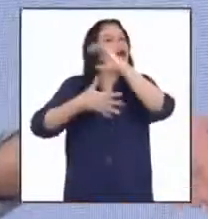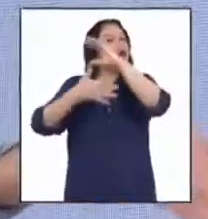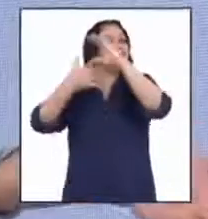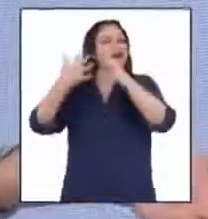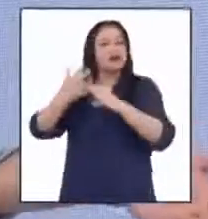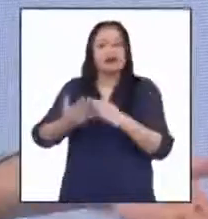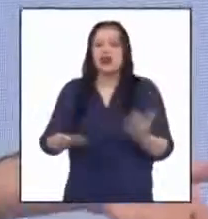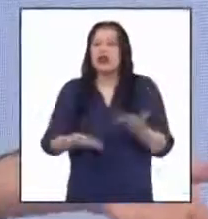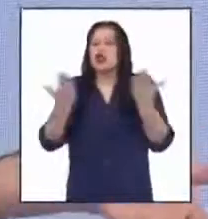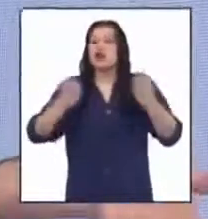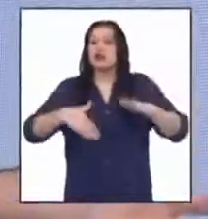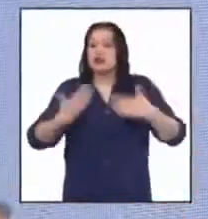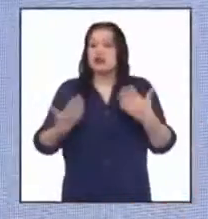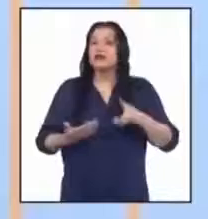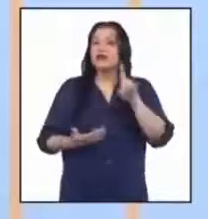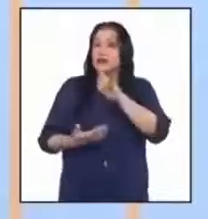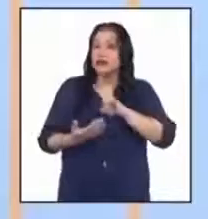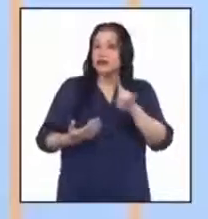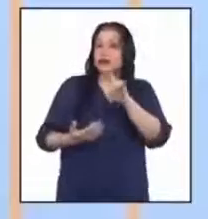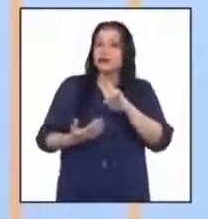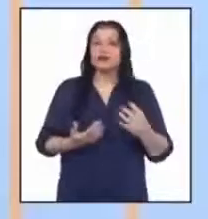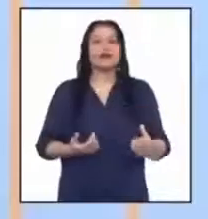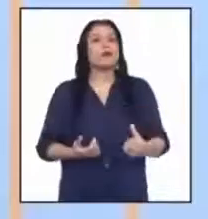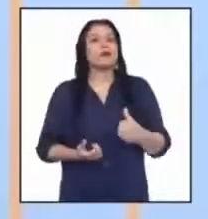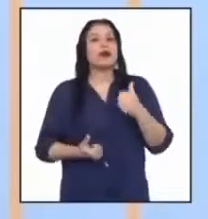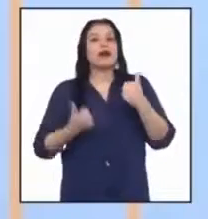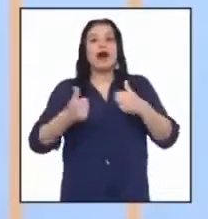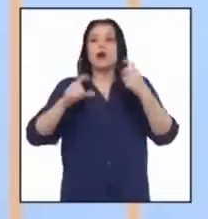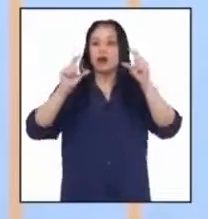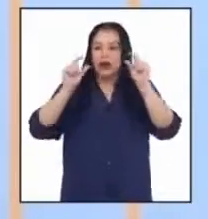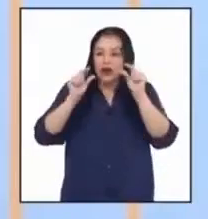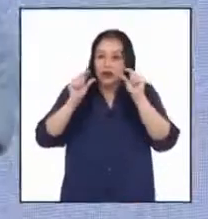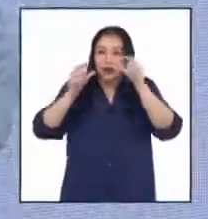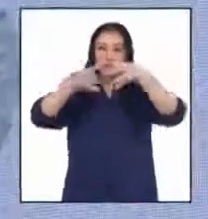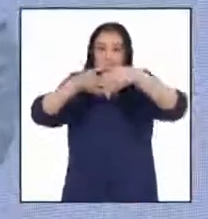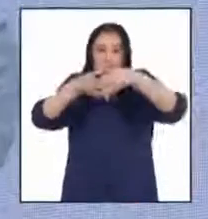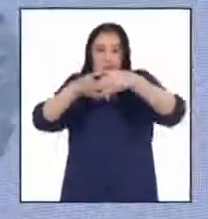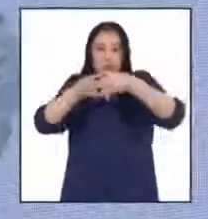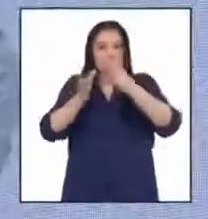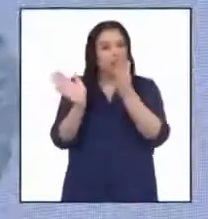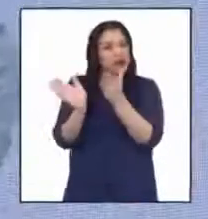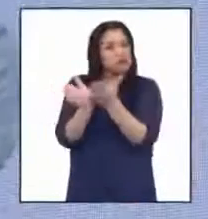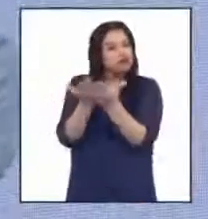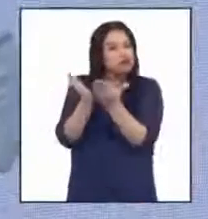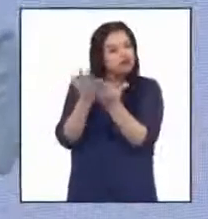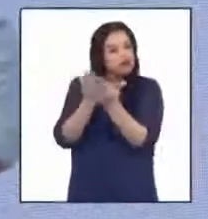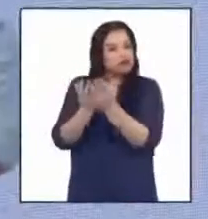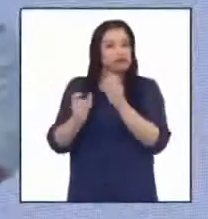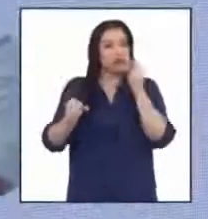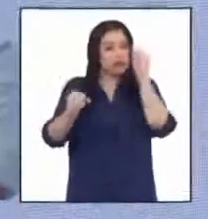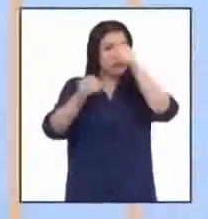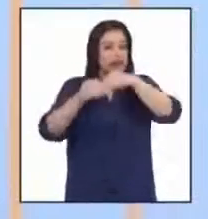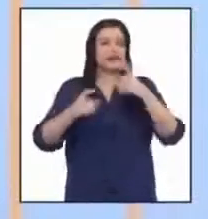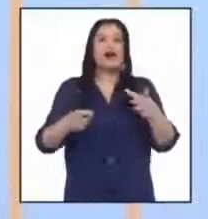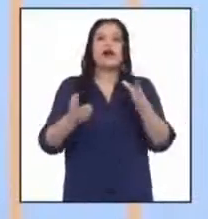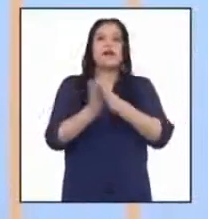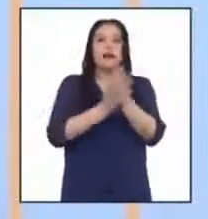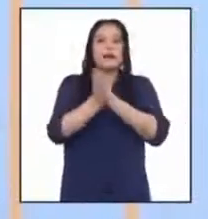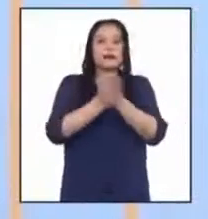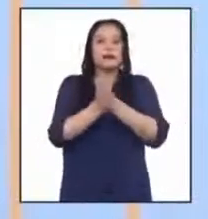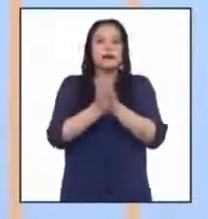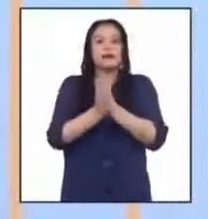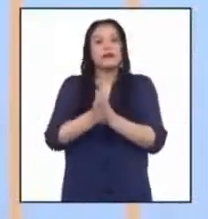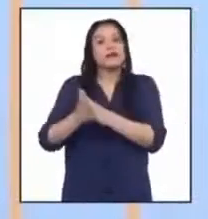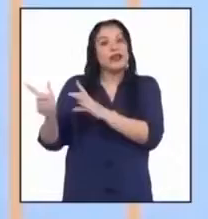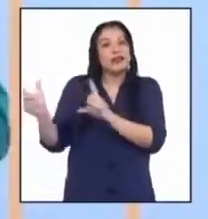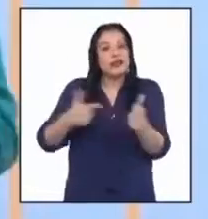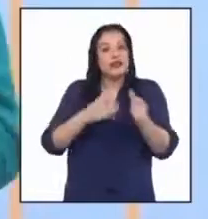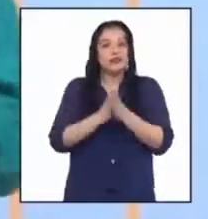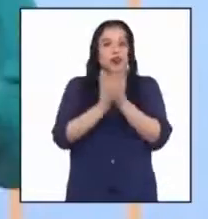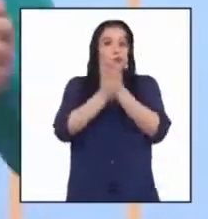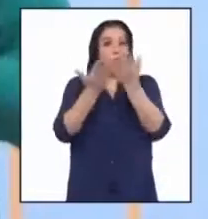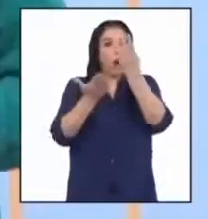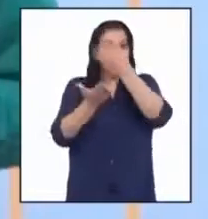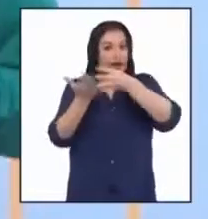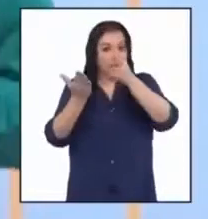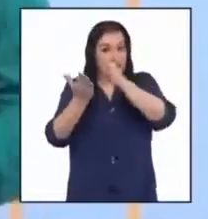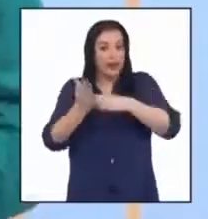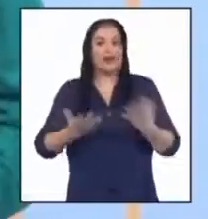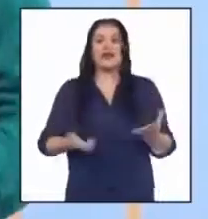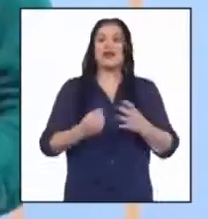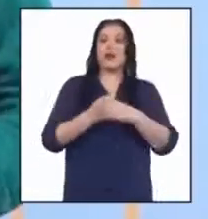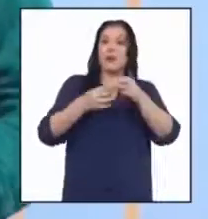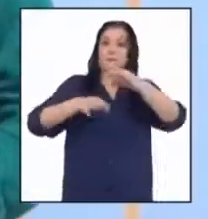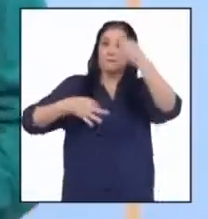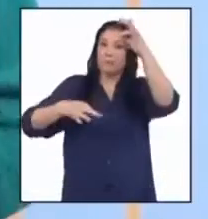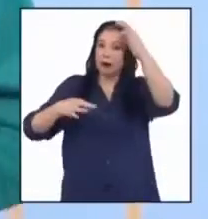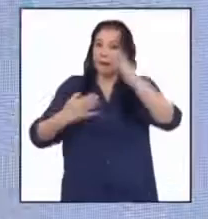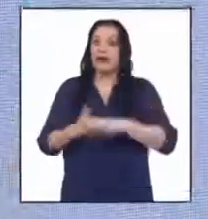espacio se puede usar, a qué género literario pertenece, etc. Alista tus hojas o tu cuaderno y un lápiz o lapicero que